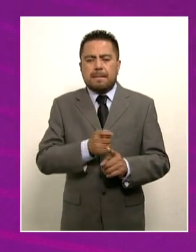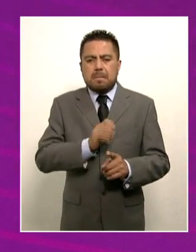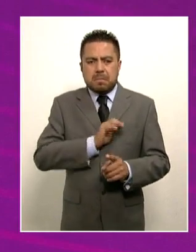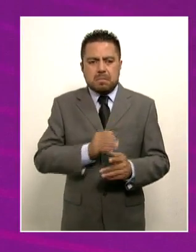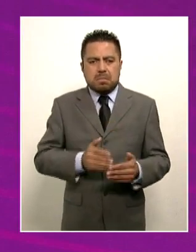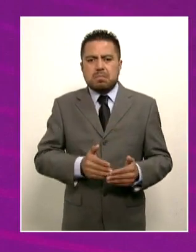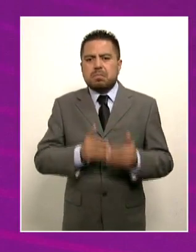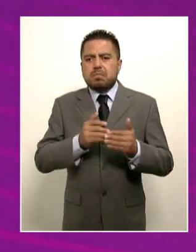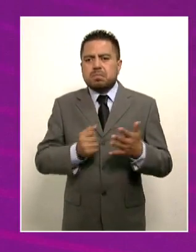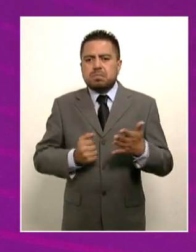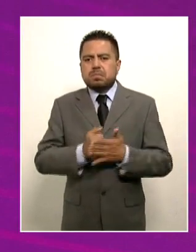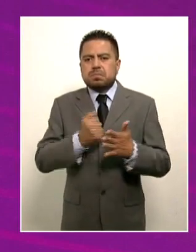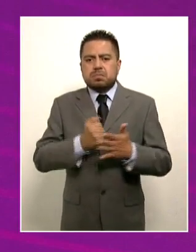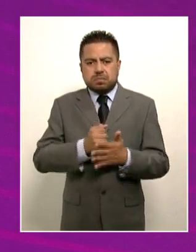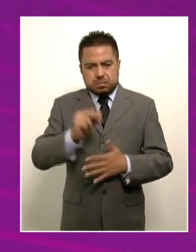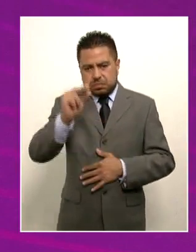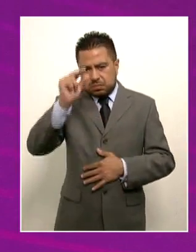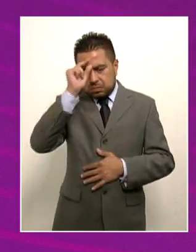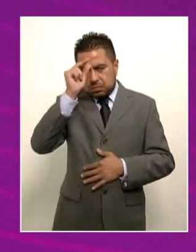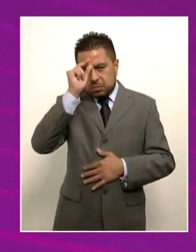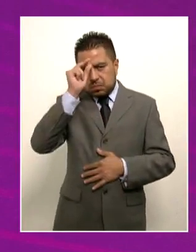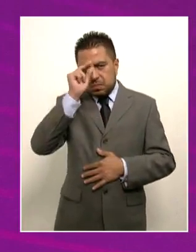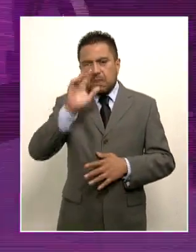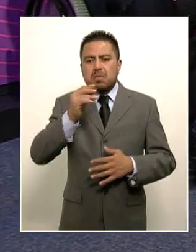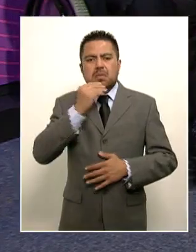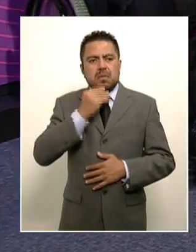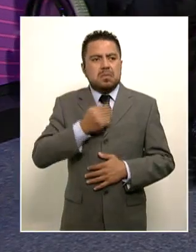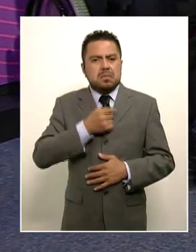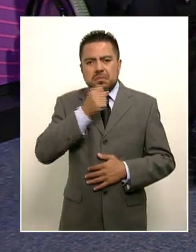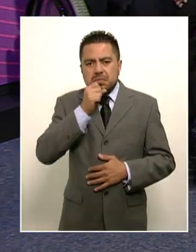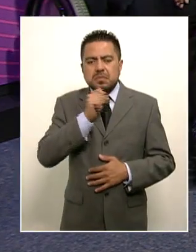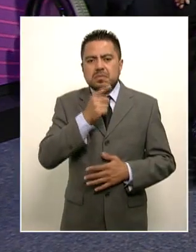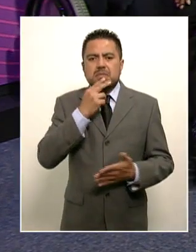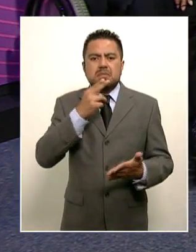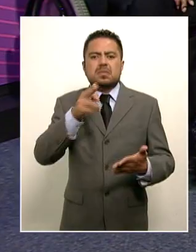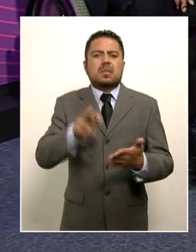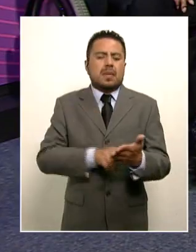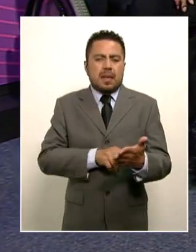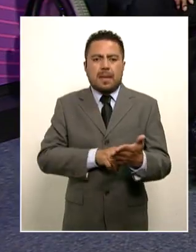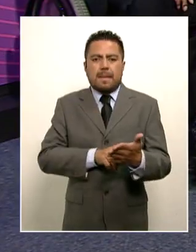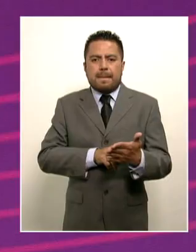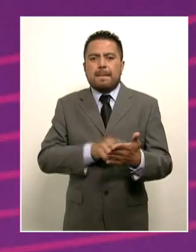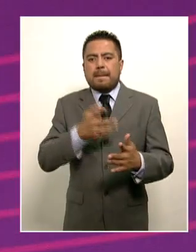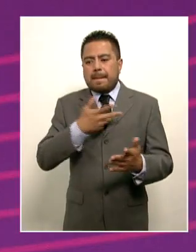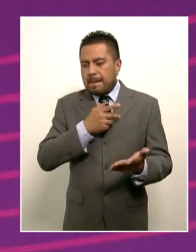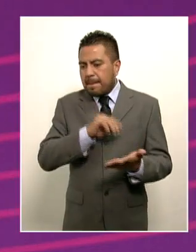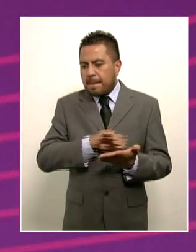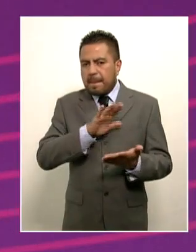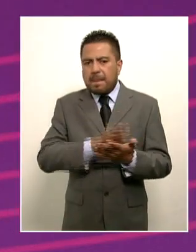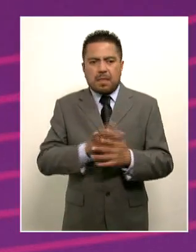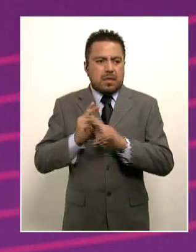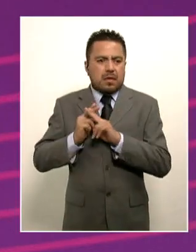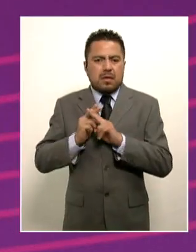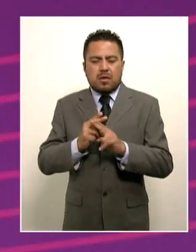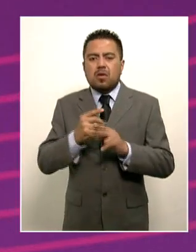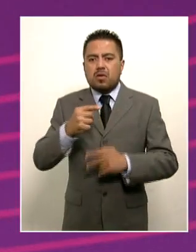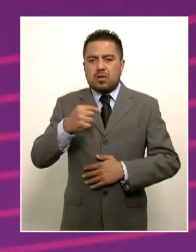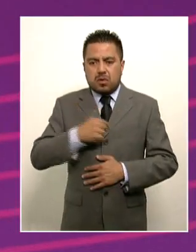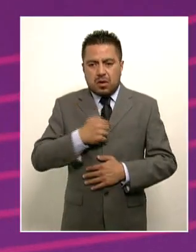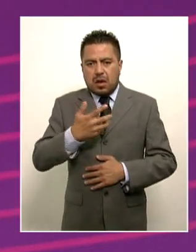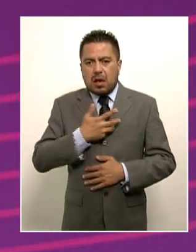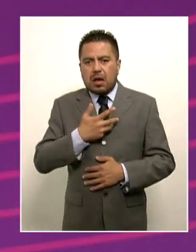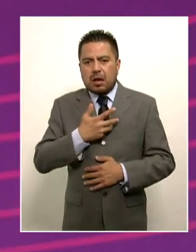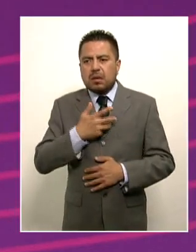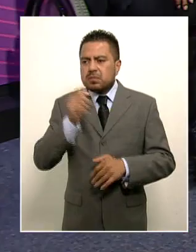impedimentos de tipo intelectual, ¿no? De todos modos, ese estigma está ahí, persiste, ¿no? Yo tengo un